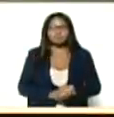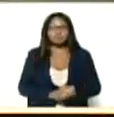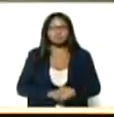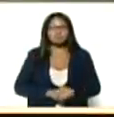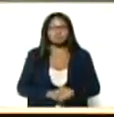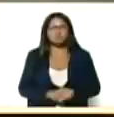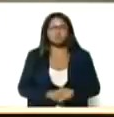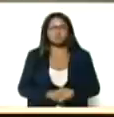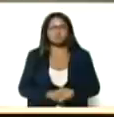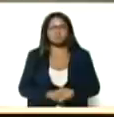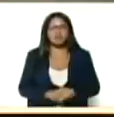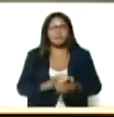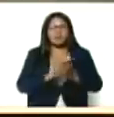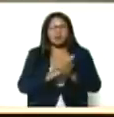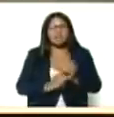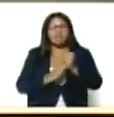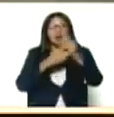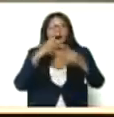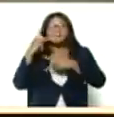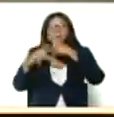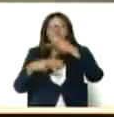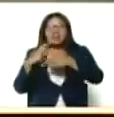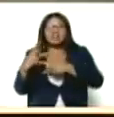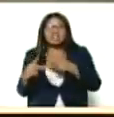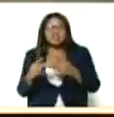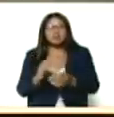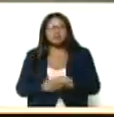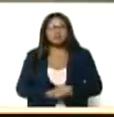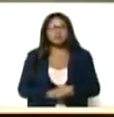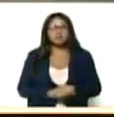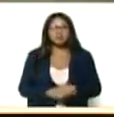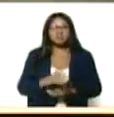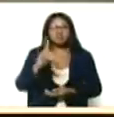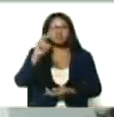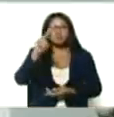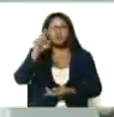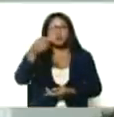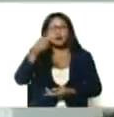El compañero director político Douglas Jover.